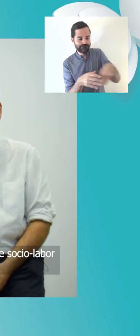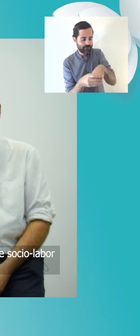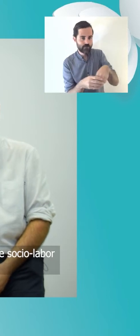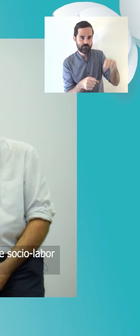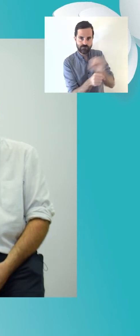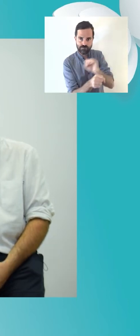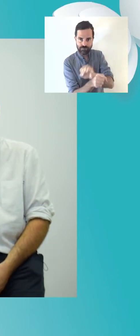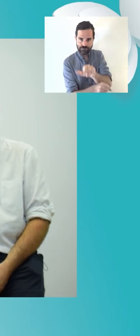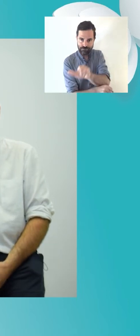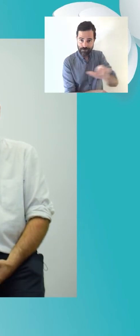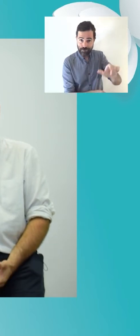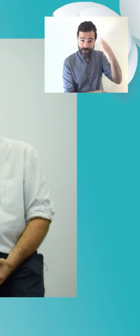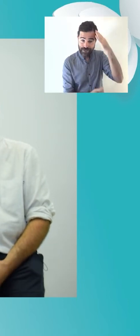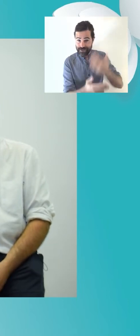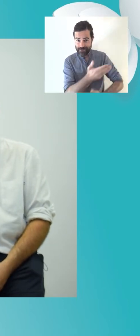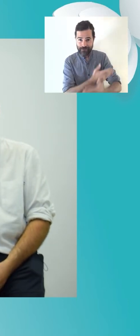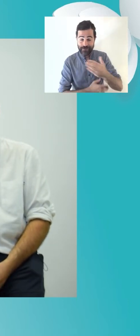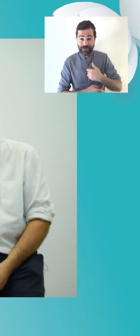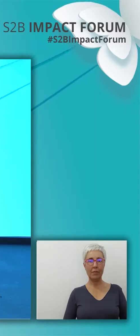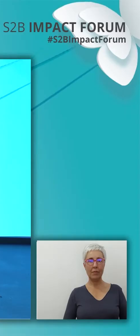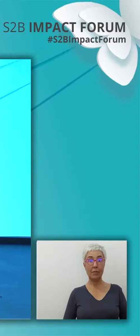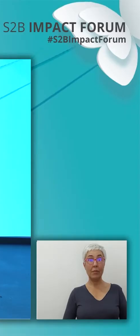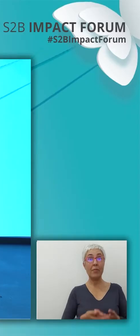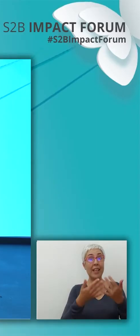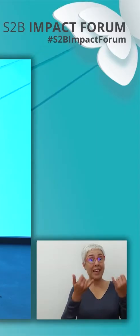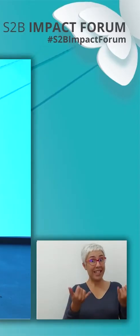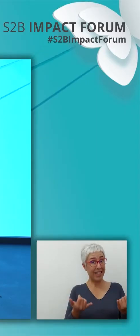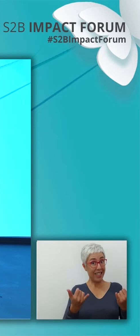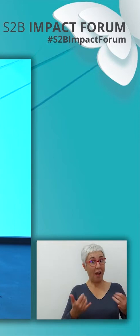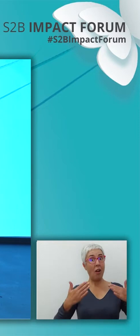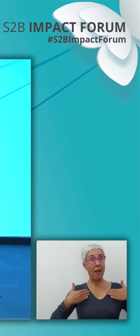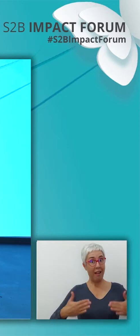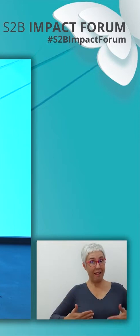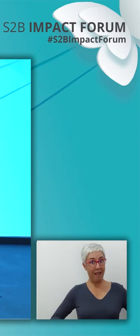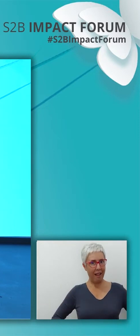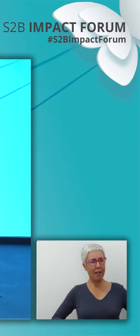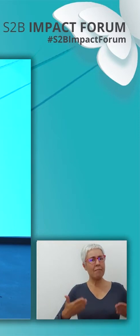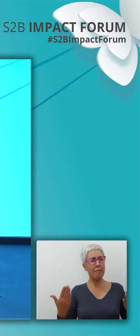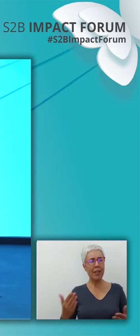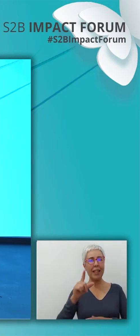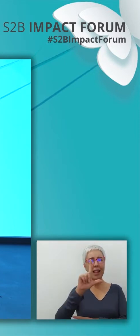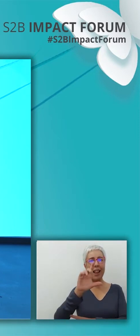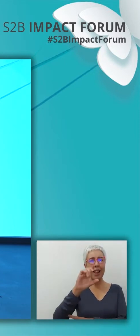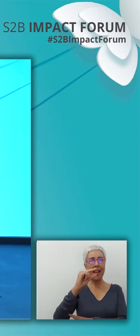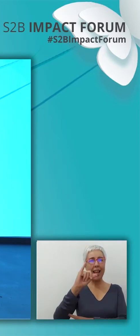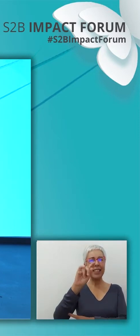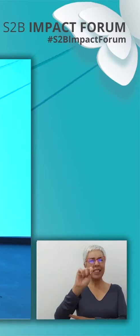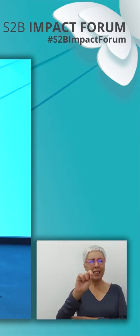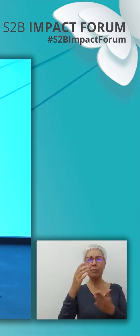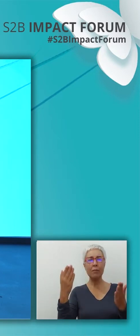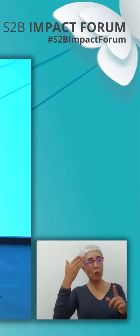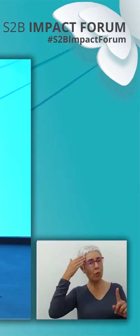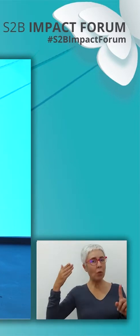con discapacidad. Y por ello estamos aquí. Pues volvemos a la salud. Vamos a ver ahora el pitch de Legit